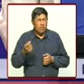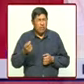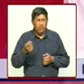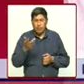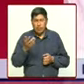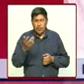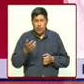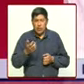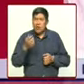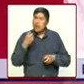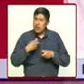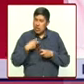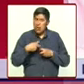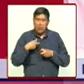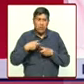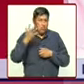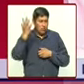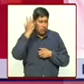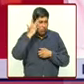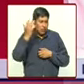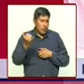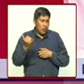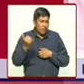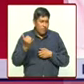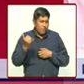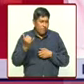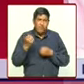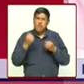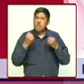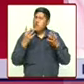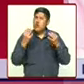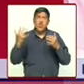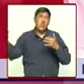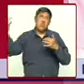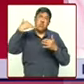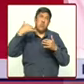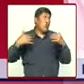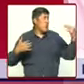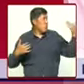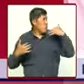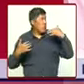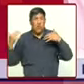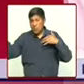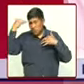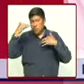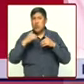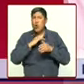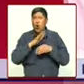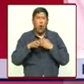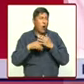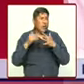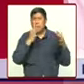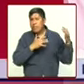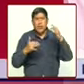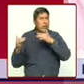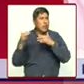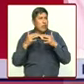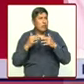fueron un poco difíciles porque tuvimos muchos ataques de misiles con toda esta guerra y todo